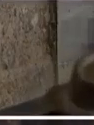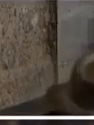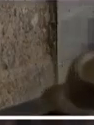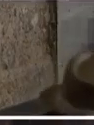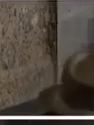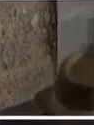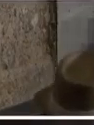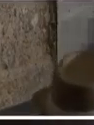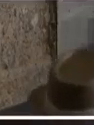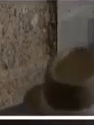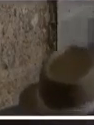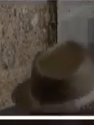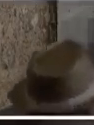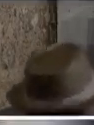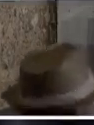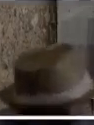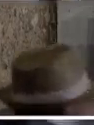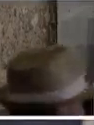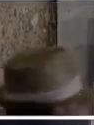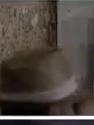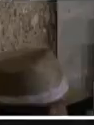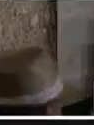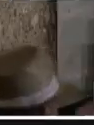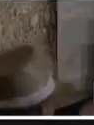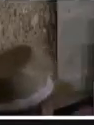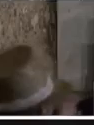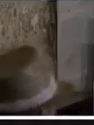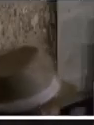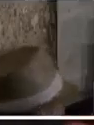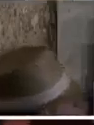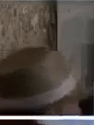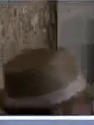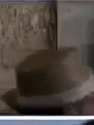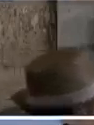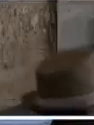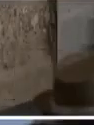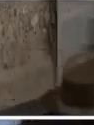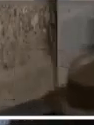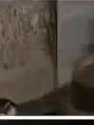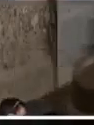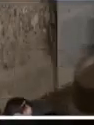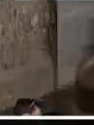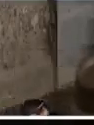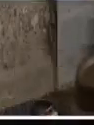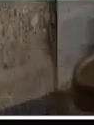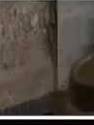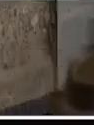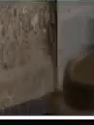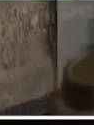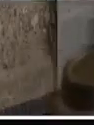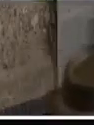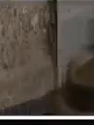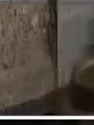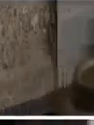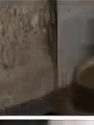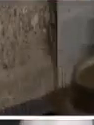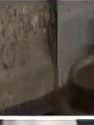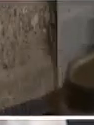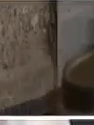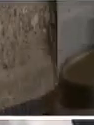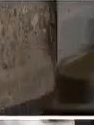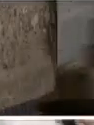piedra de aquel molino y la ola de Puma sobre la caña